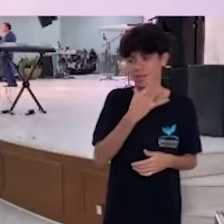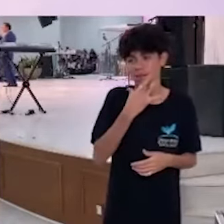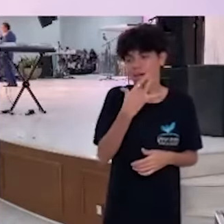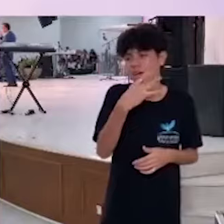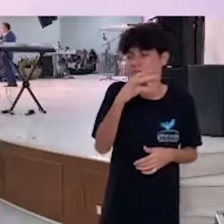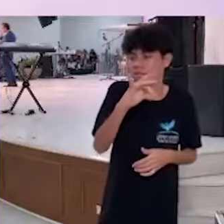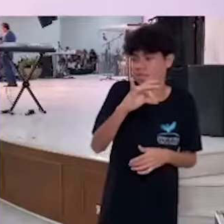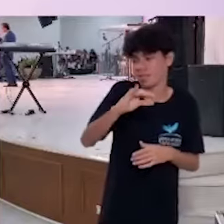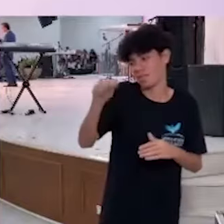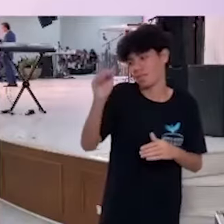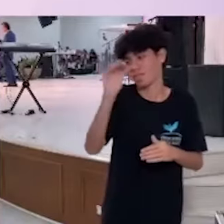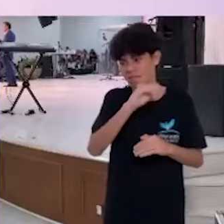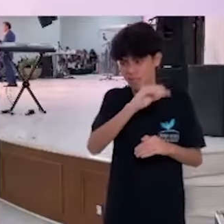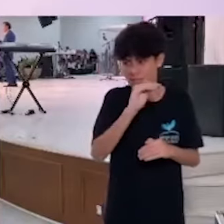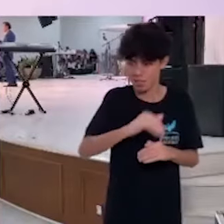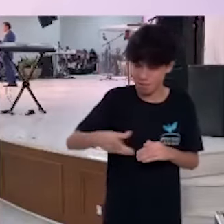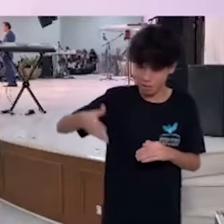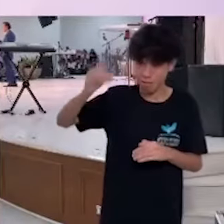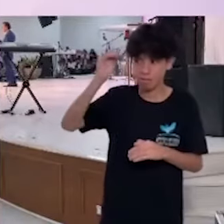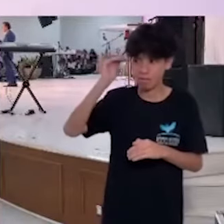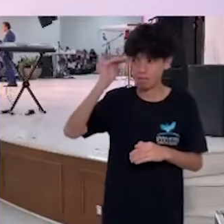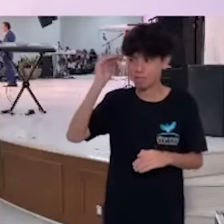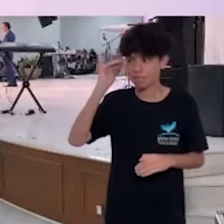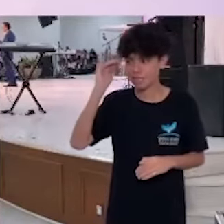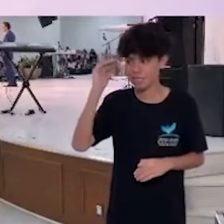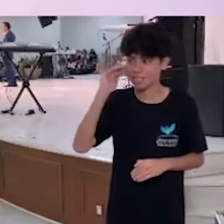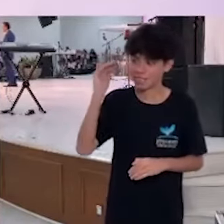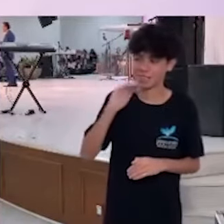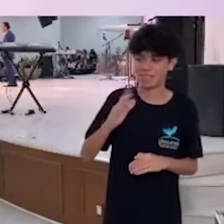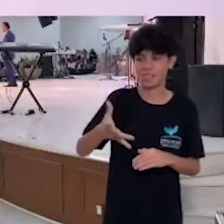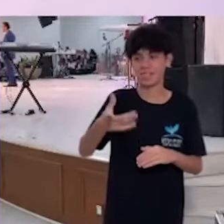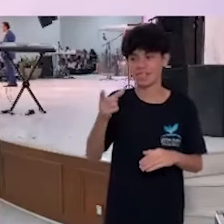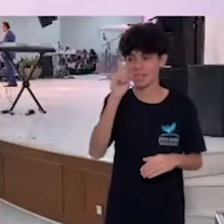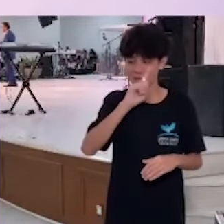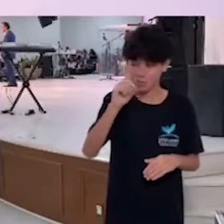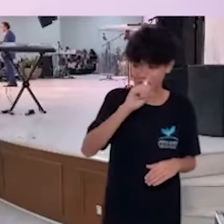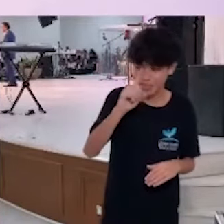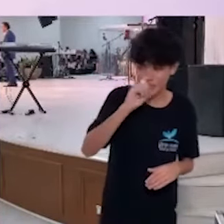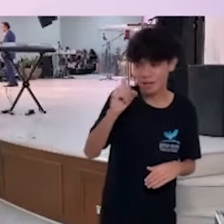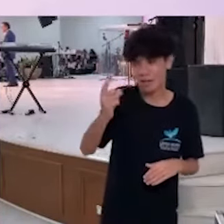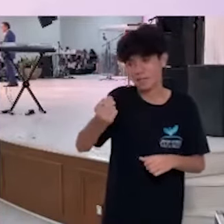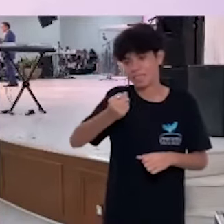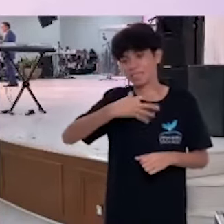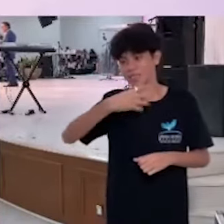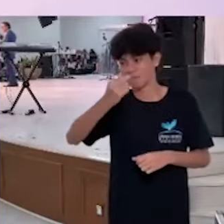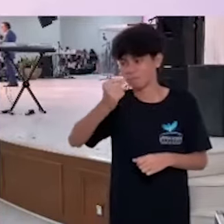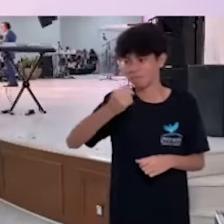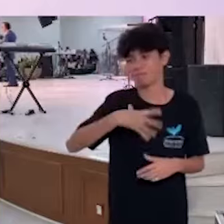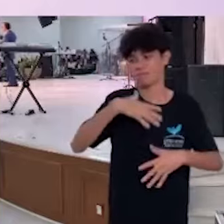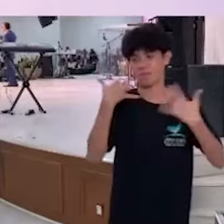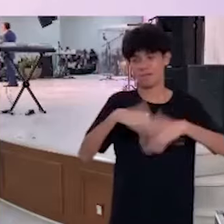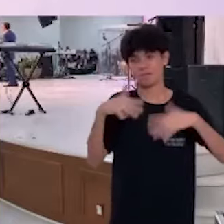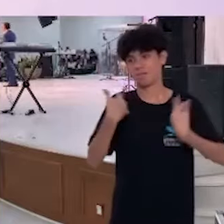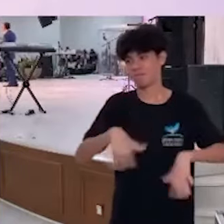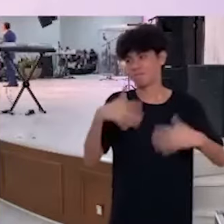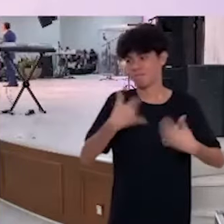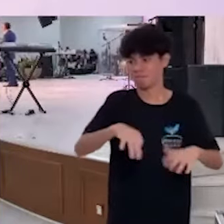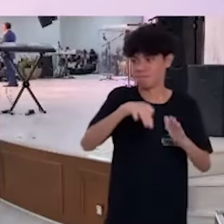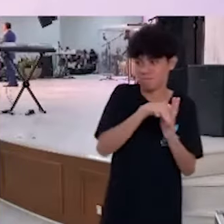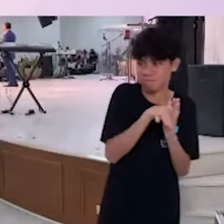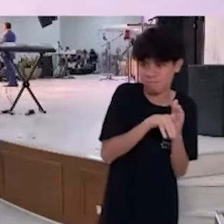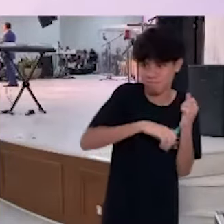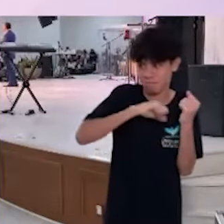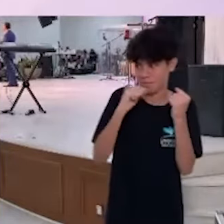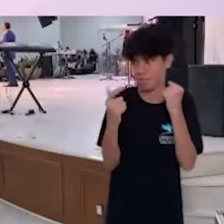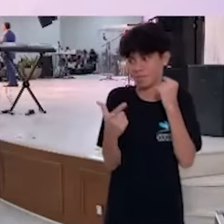No, sueño profundo es el que te entra cuando cenas pesado. Vienes de haberte aventado 10 de tripa y